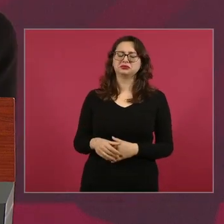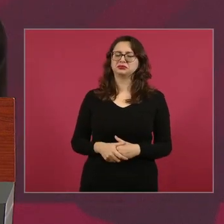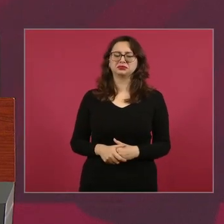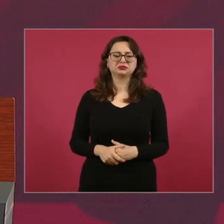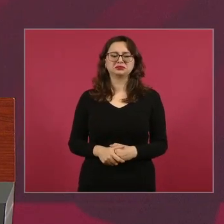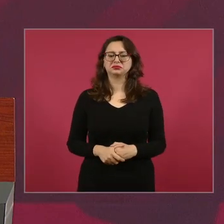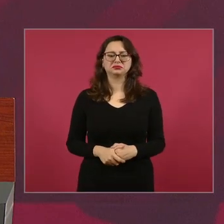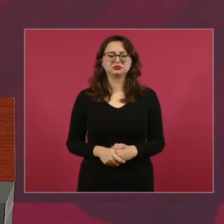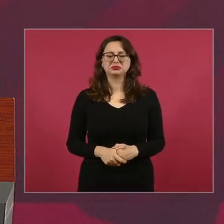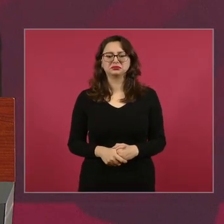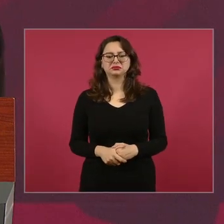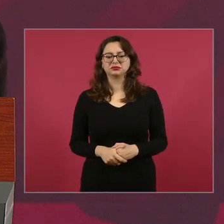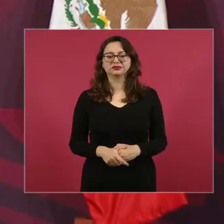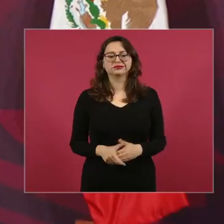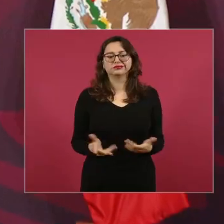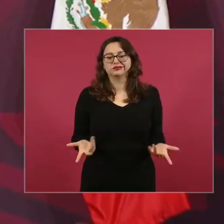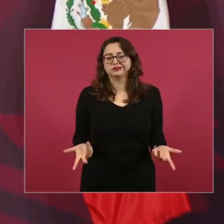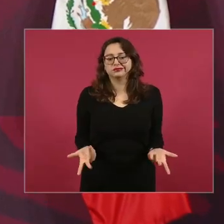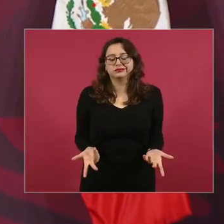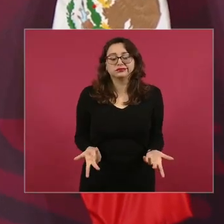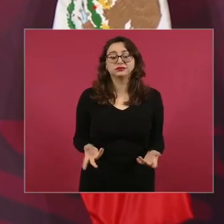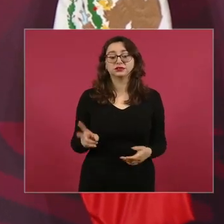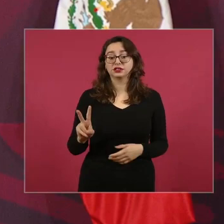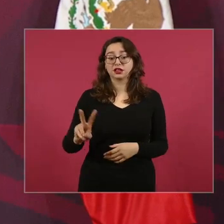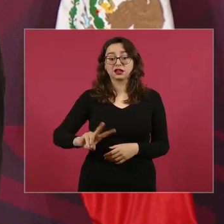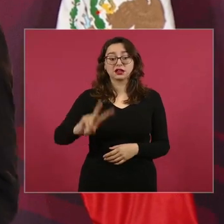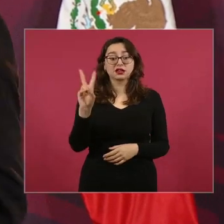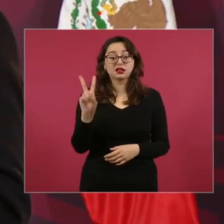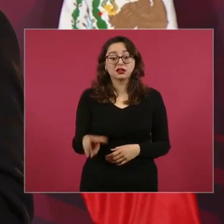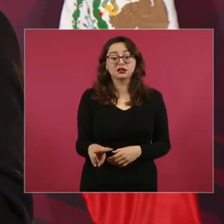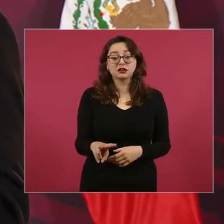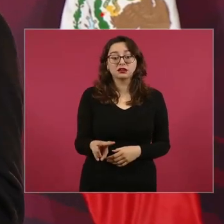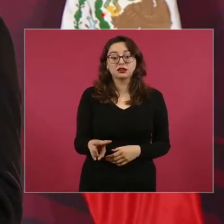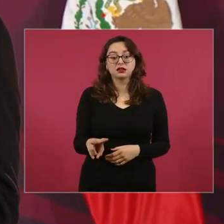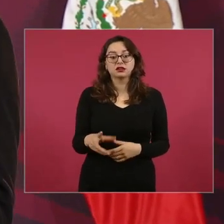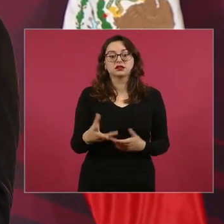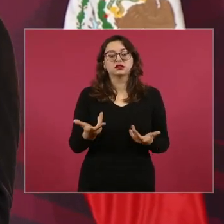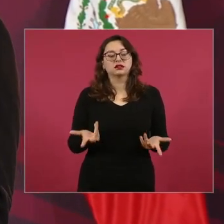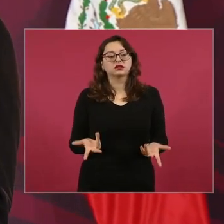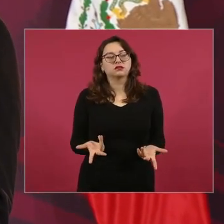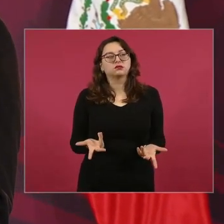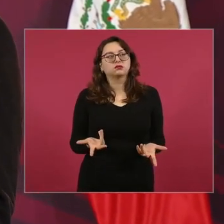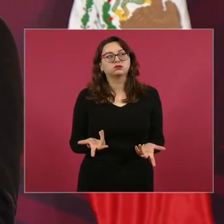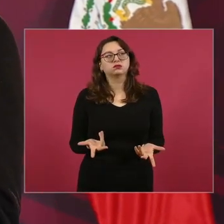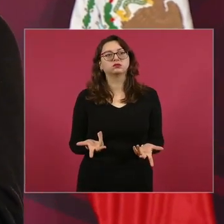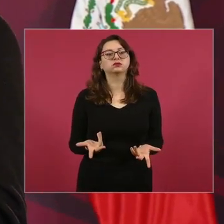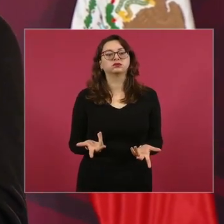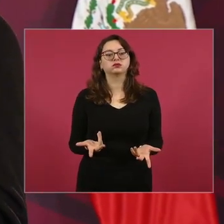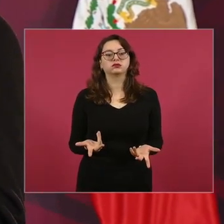La verdad es de que es muy buena la